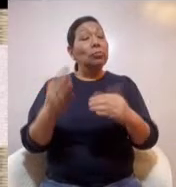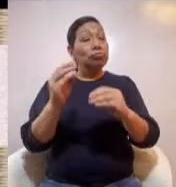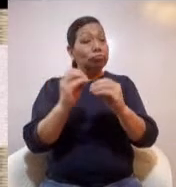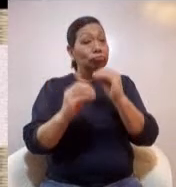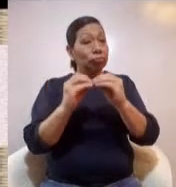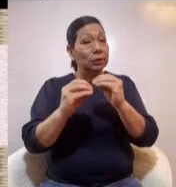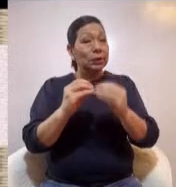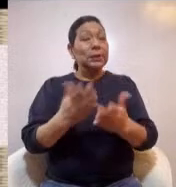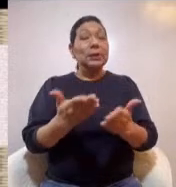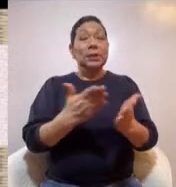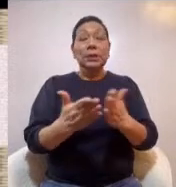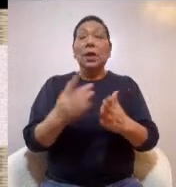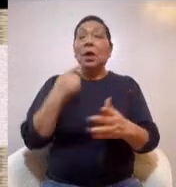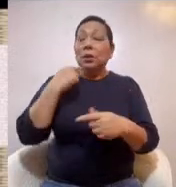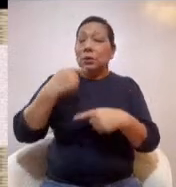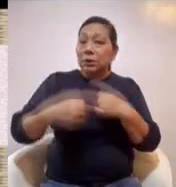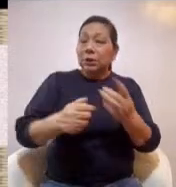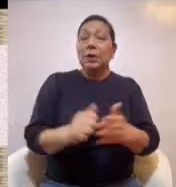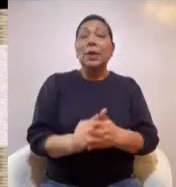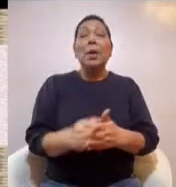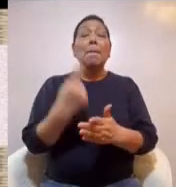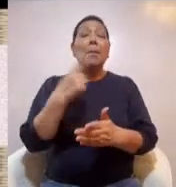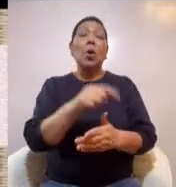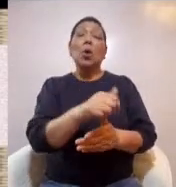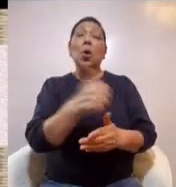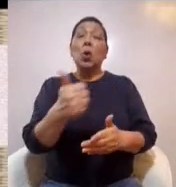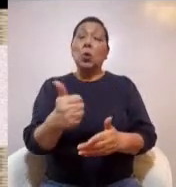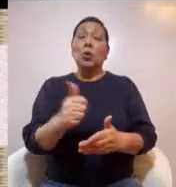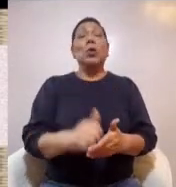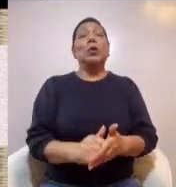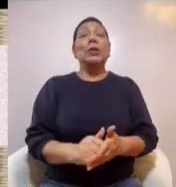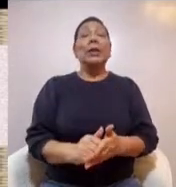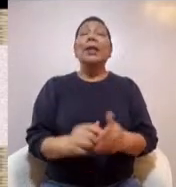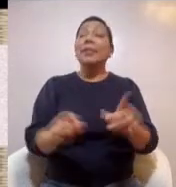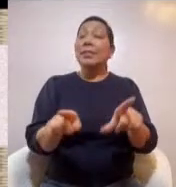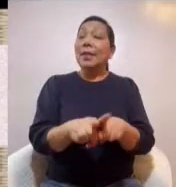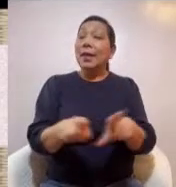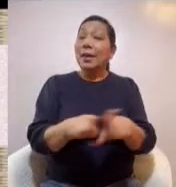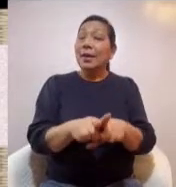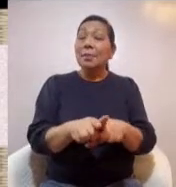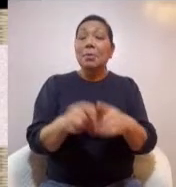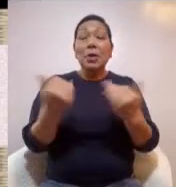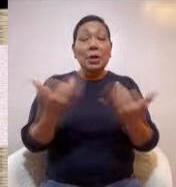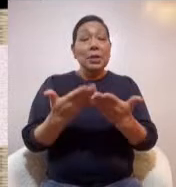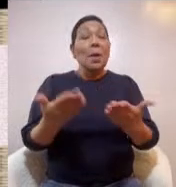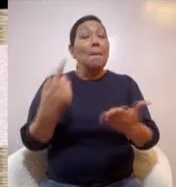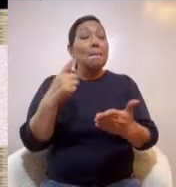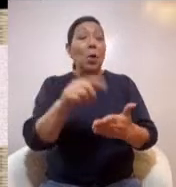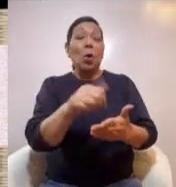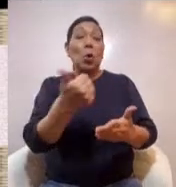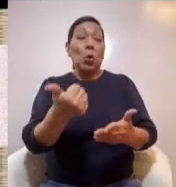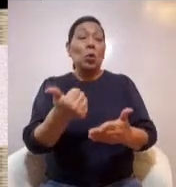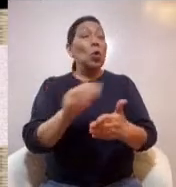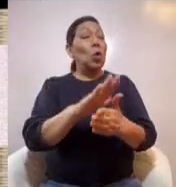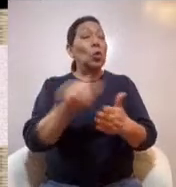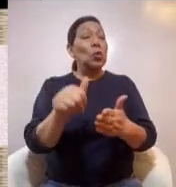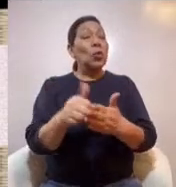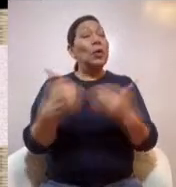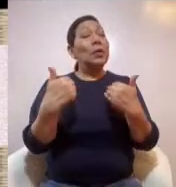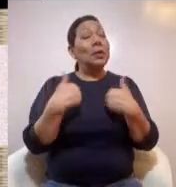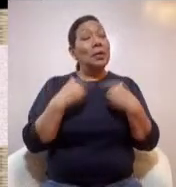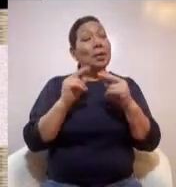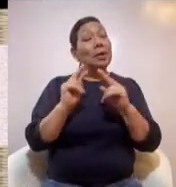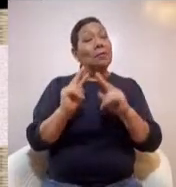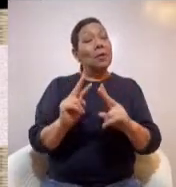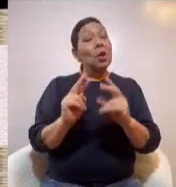de deconstrucción de los estereotipos de género. Y por otro lado, digamos, tenemos ese elemento, y por otro lado tenemos todo